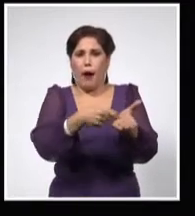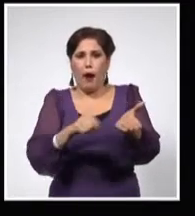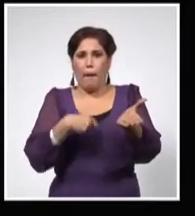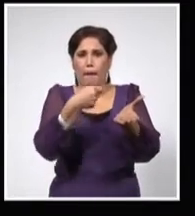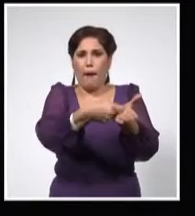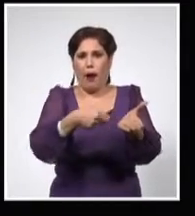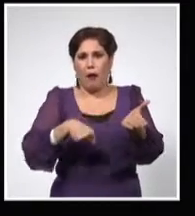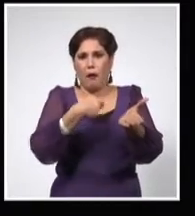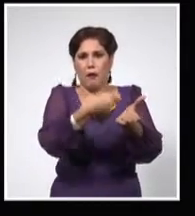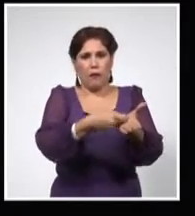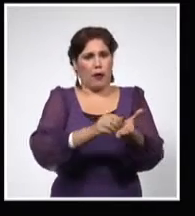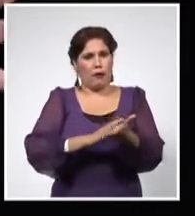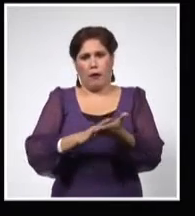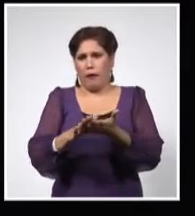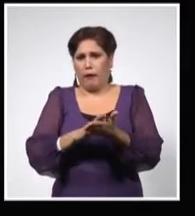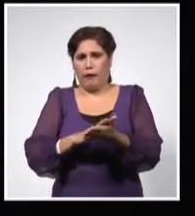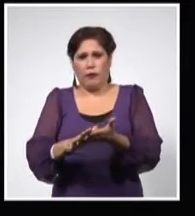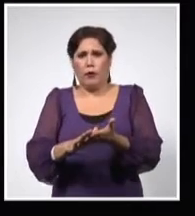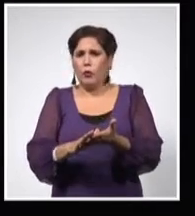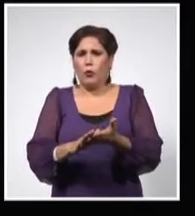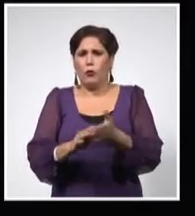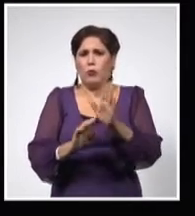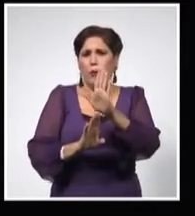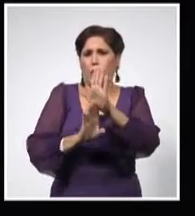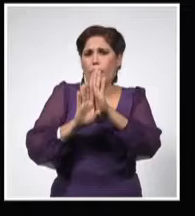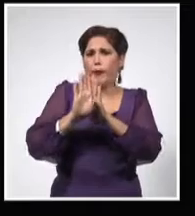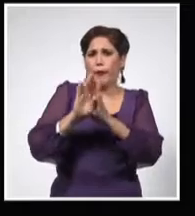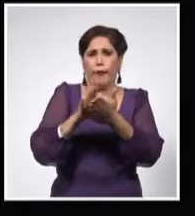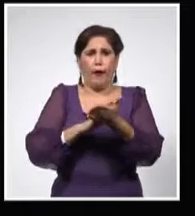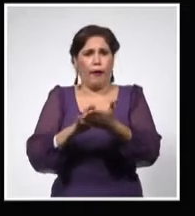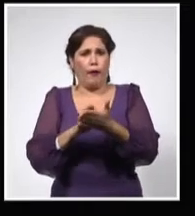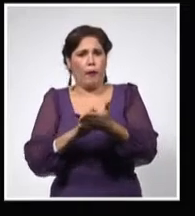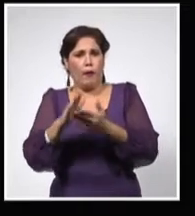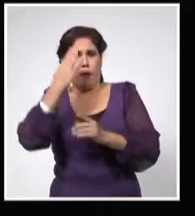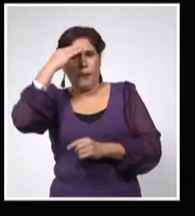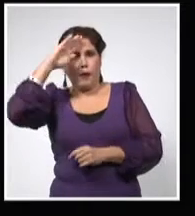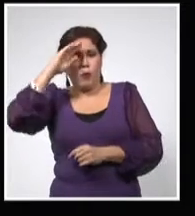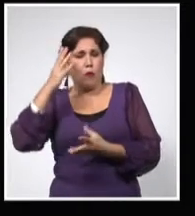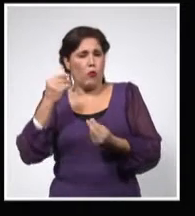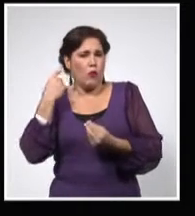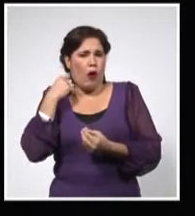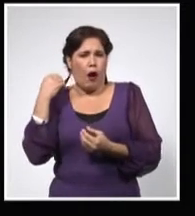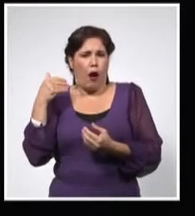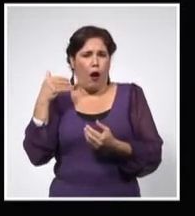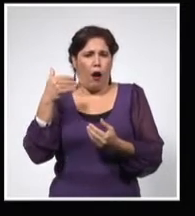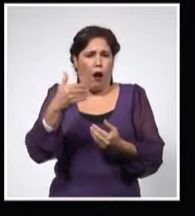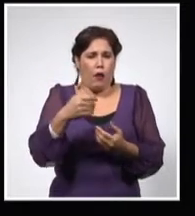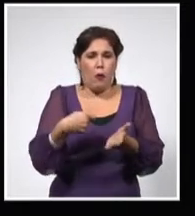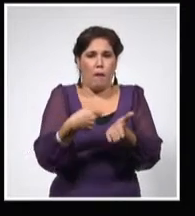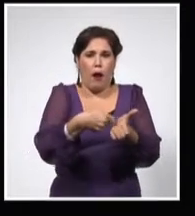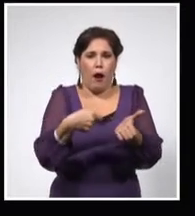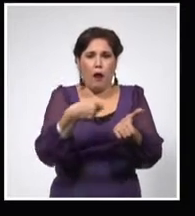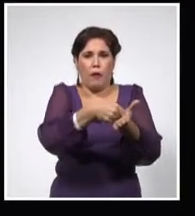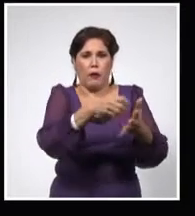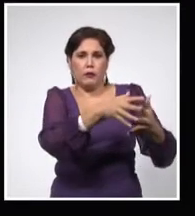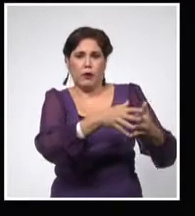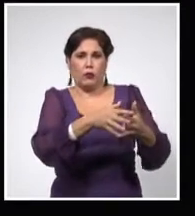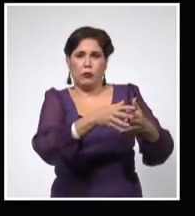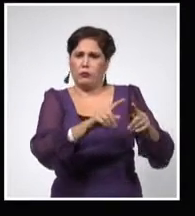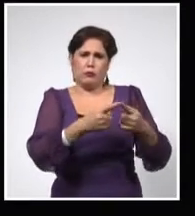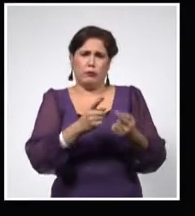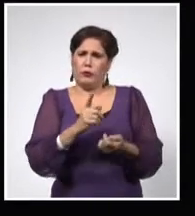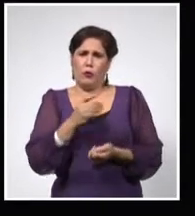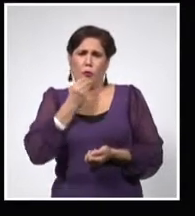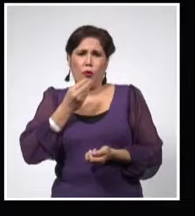únicamente, sin desarrollo, sin hacer más nada, decenas de años. Y como se puede comprender, esto